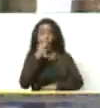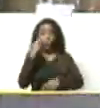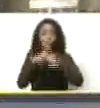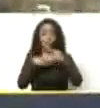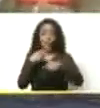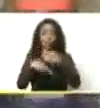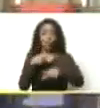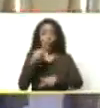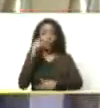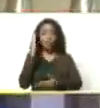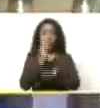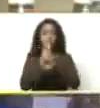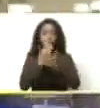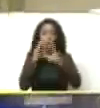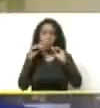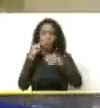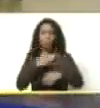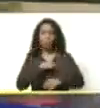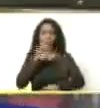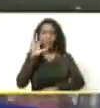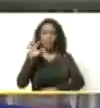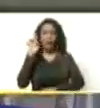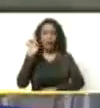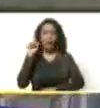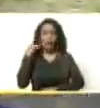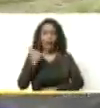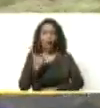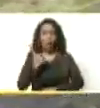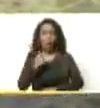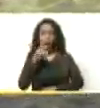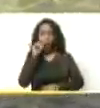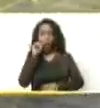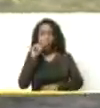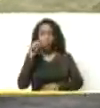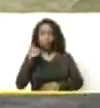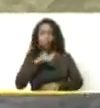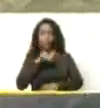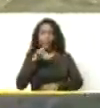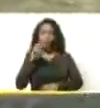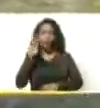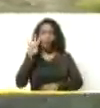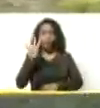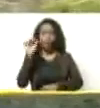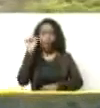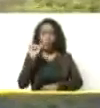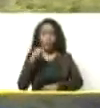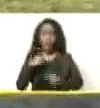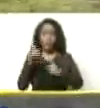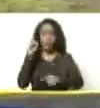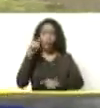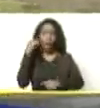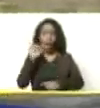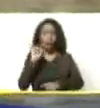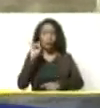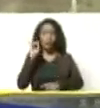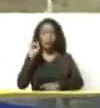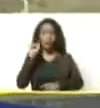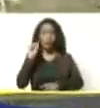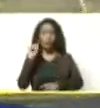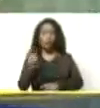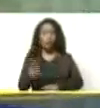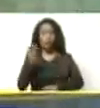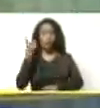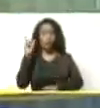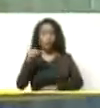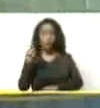siempre hablamos de nuestras tres erres y ahora hablamos de nuestras cuatro veces pero también hay un punto muy importante que no es solamente